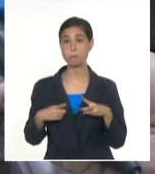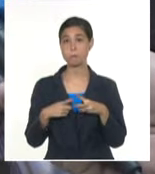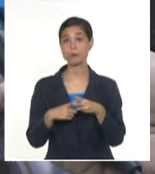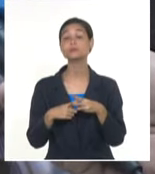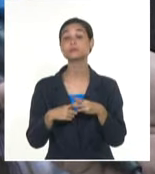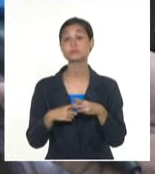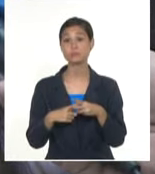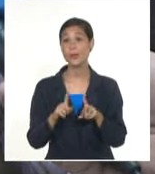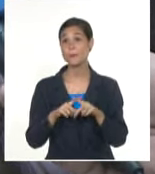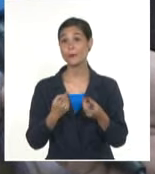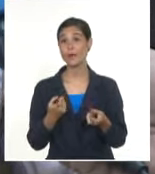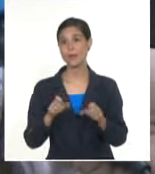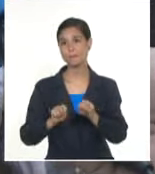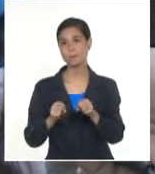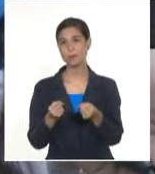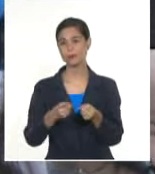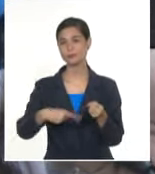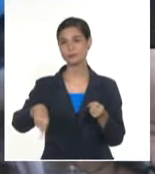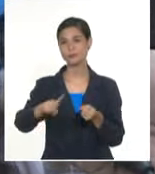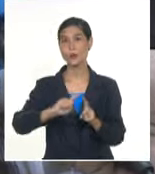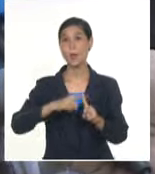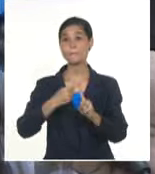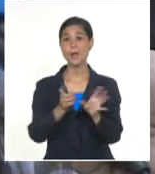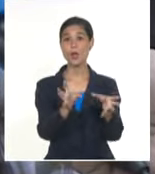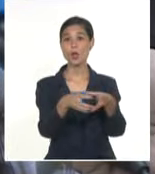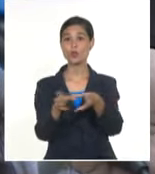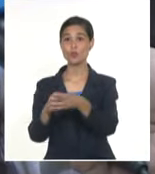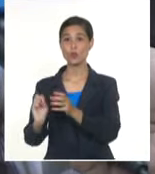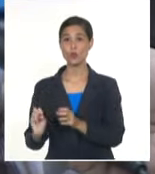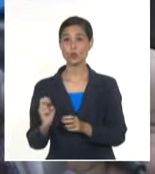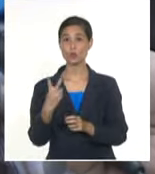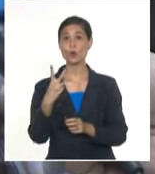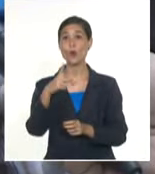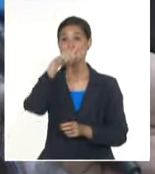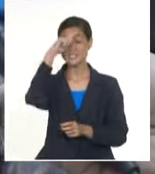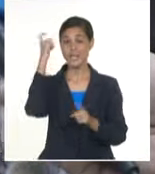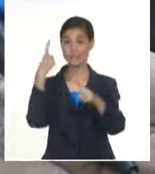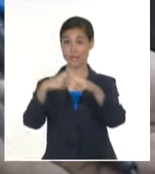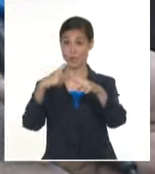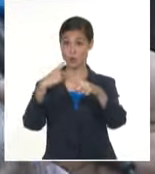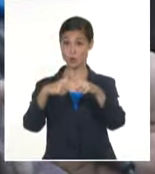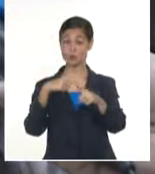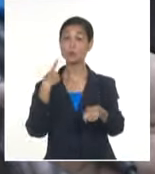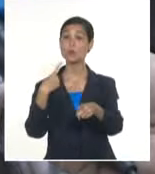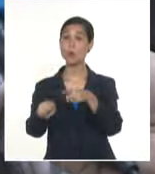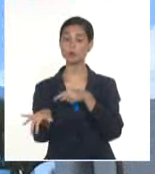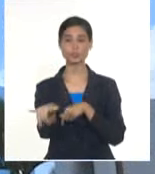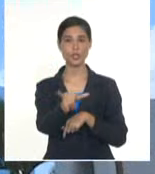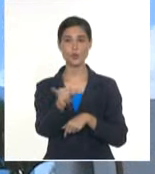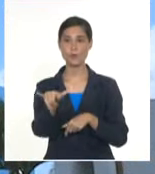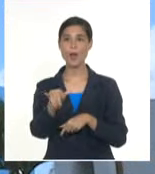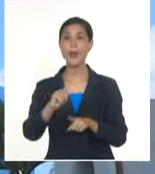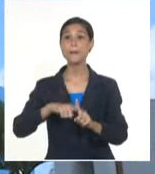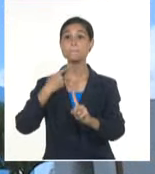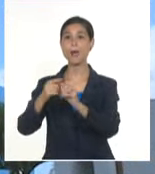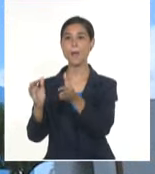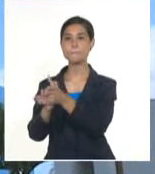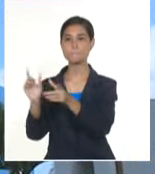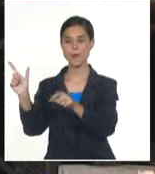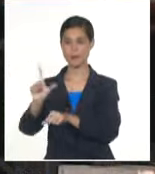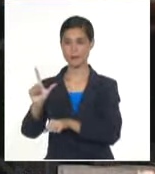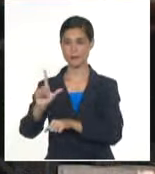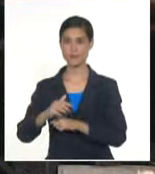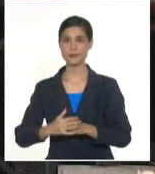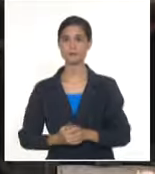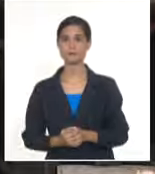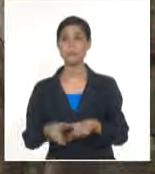Manuel de Céspedes y Cienfuegos, 2 unidades de Santa Cruz y 1 unidad en la termoeléctrica de Marín. Quiere decir que con esta condición también tenemos un nivel de indisponibilidad